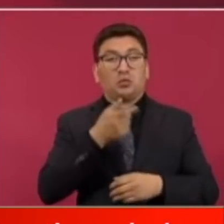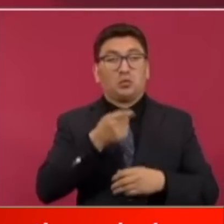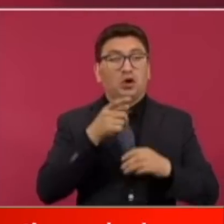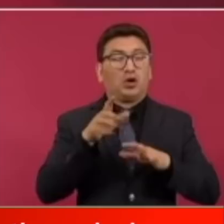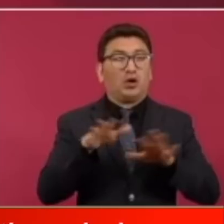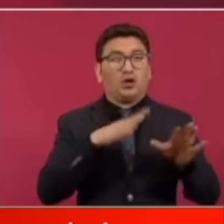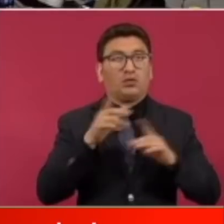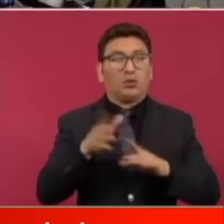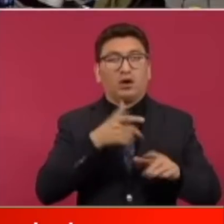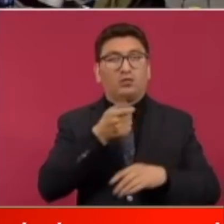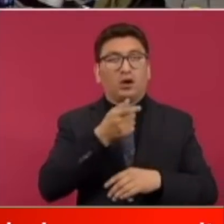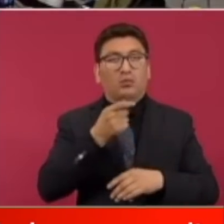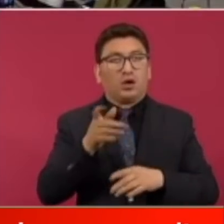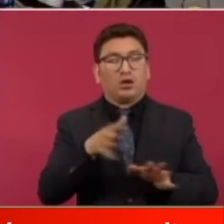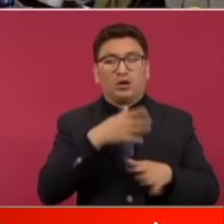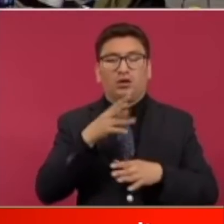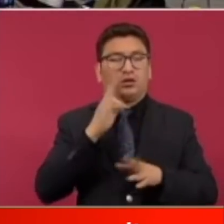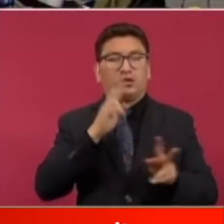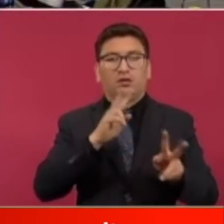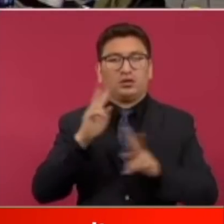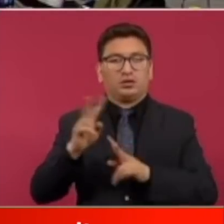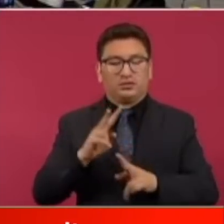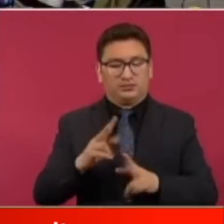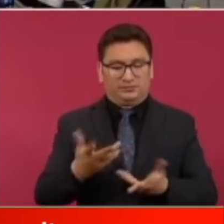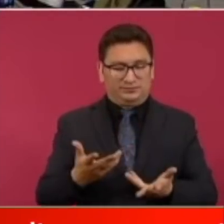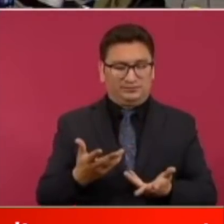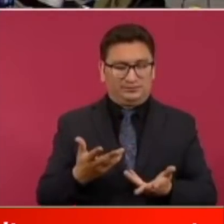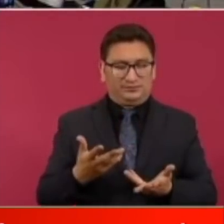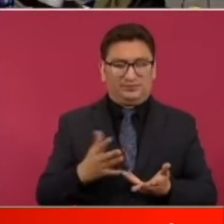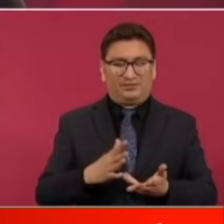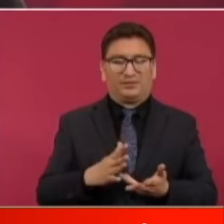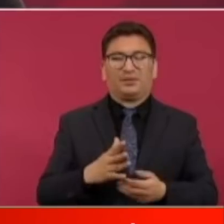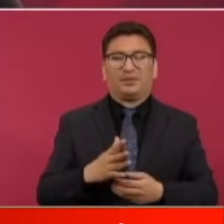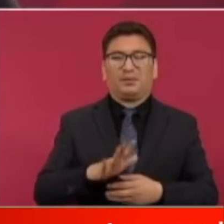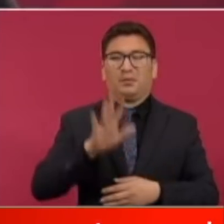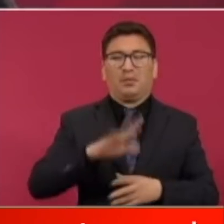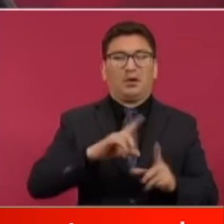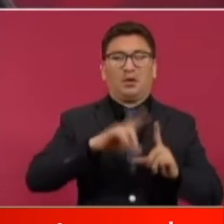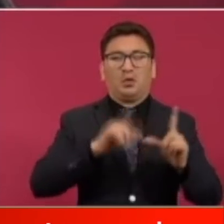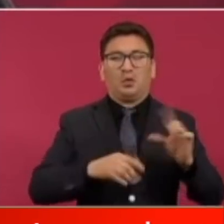este pero hasta